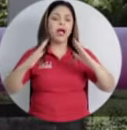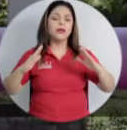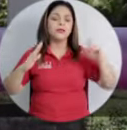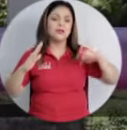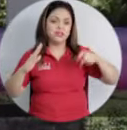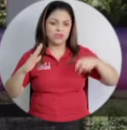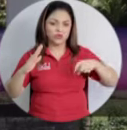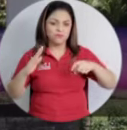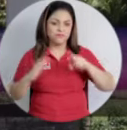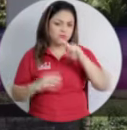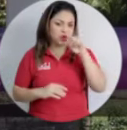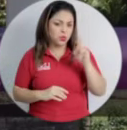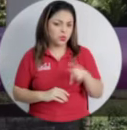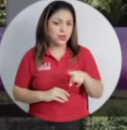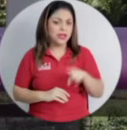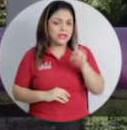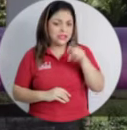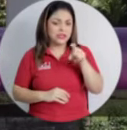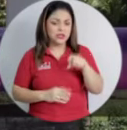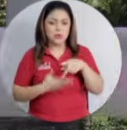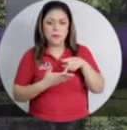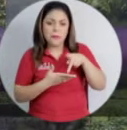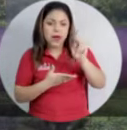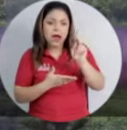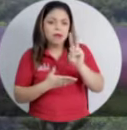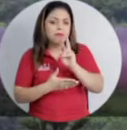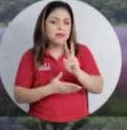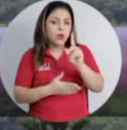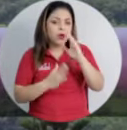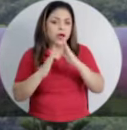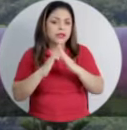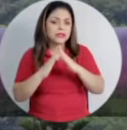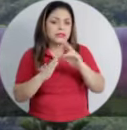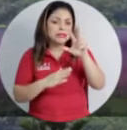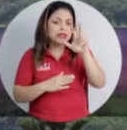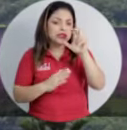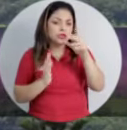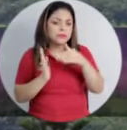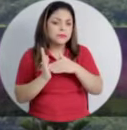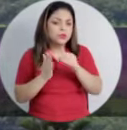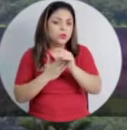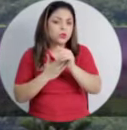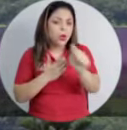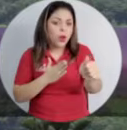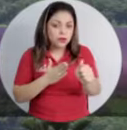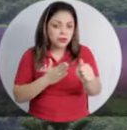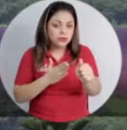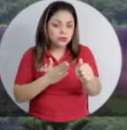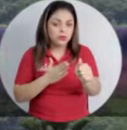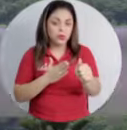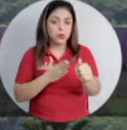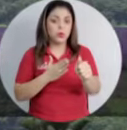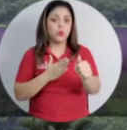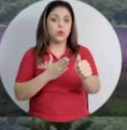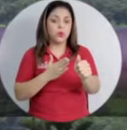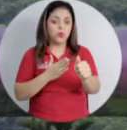necesito? Necesito pagar realmente una casa de $300,000, o eso es más bien